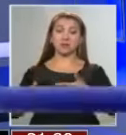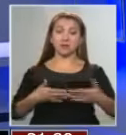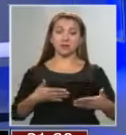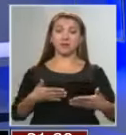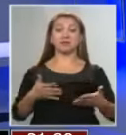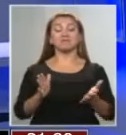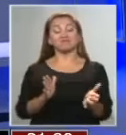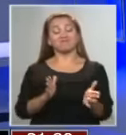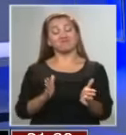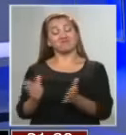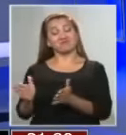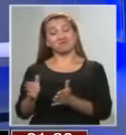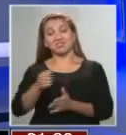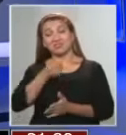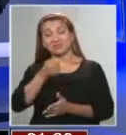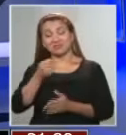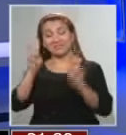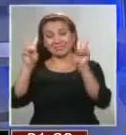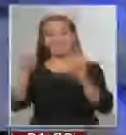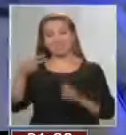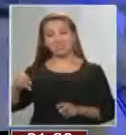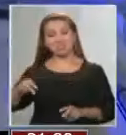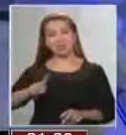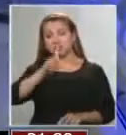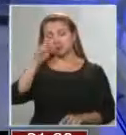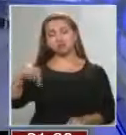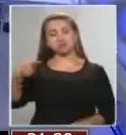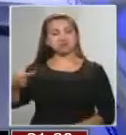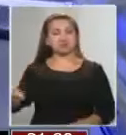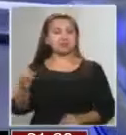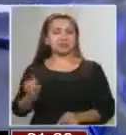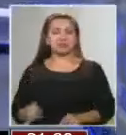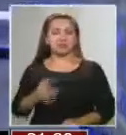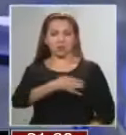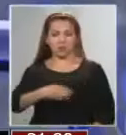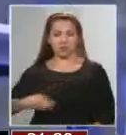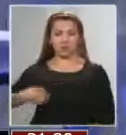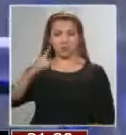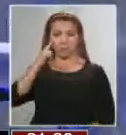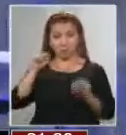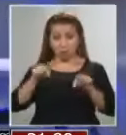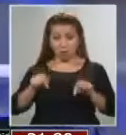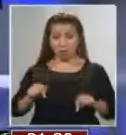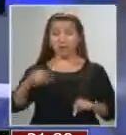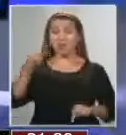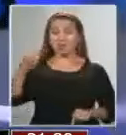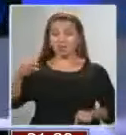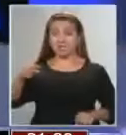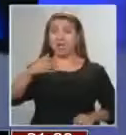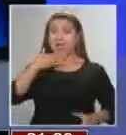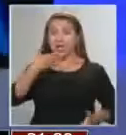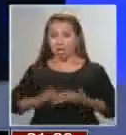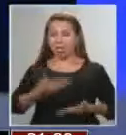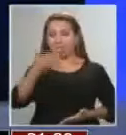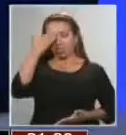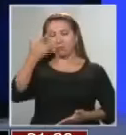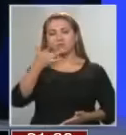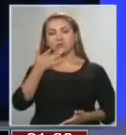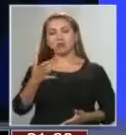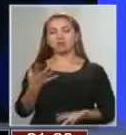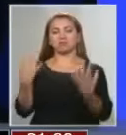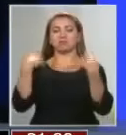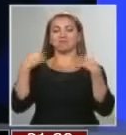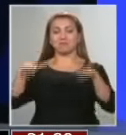nota al margen en las noticias, parte de la rutina de todo gobierno. Pero hoy fue la noticia del día, por responsabilidad de la